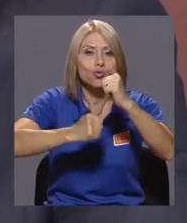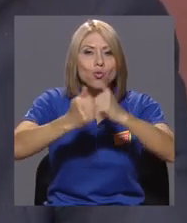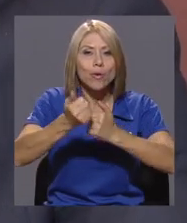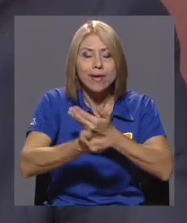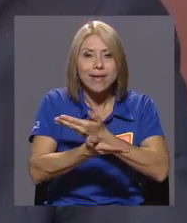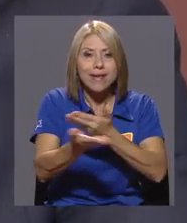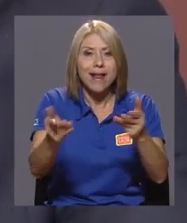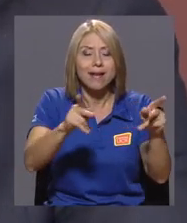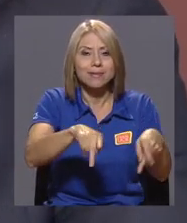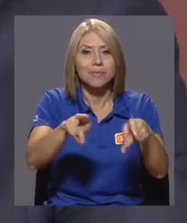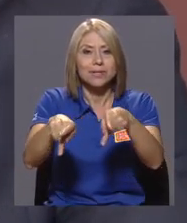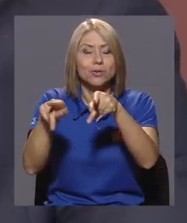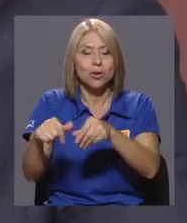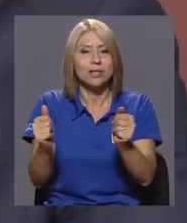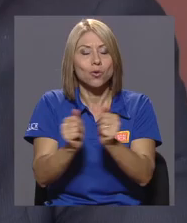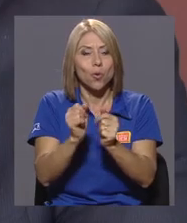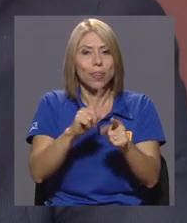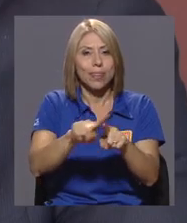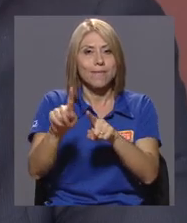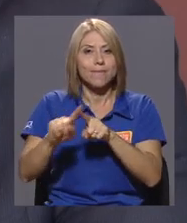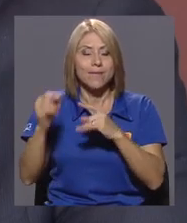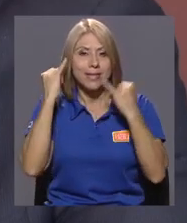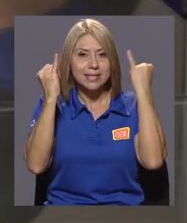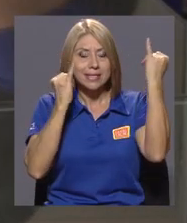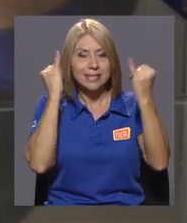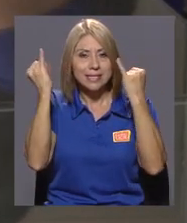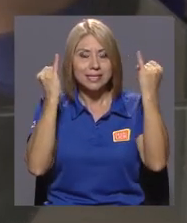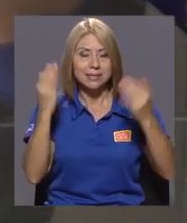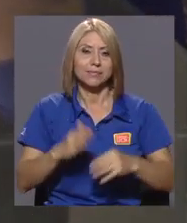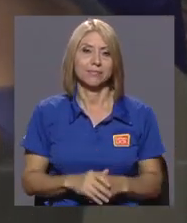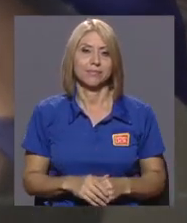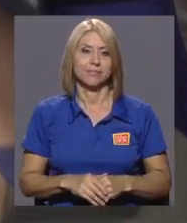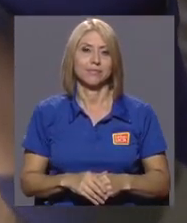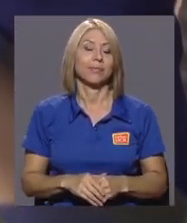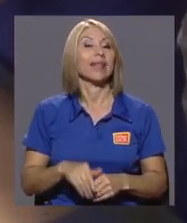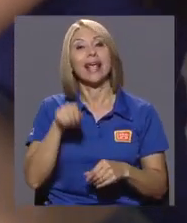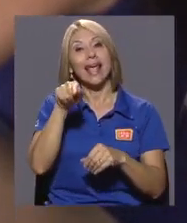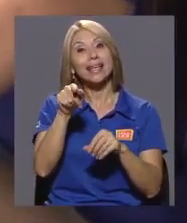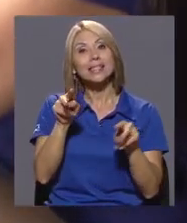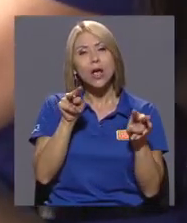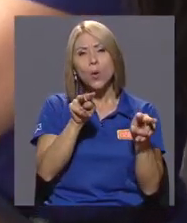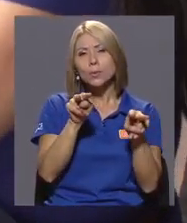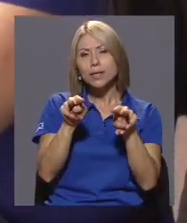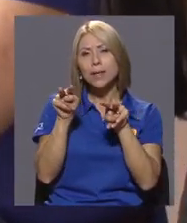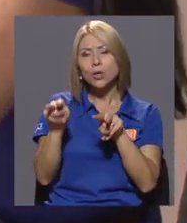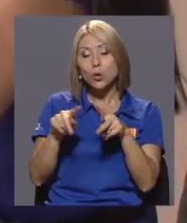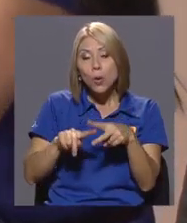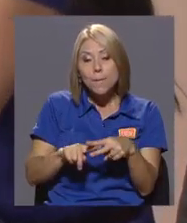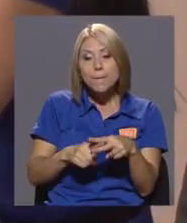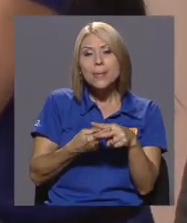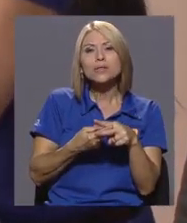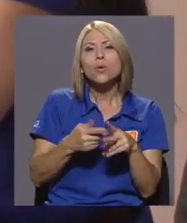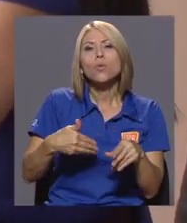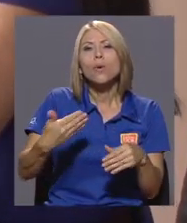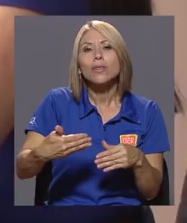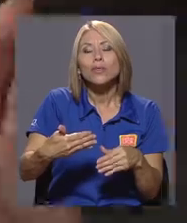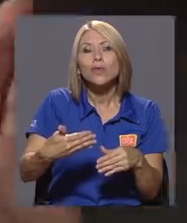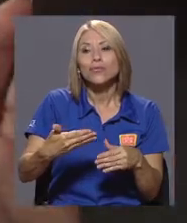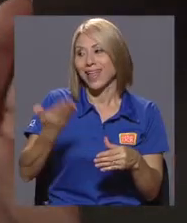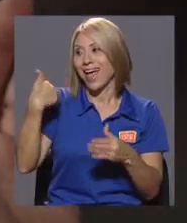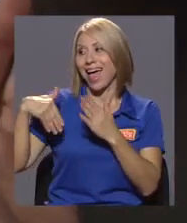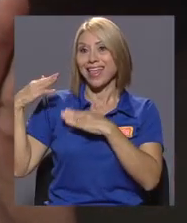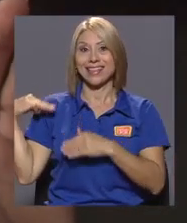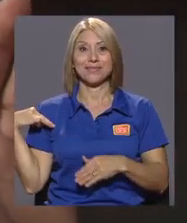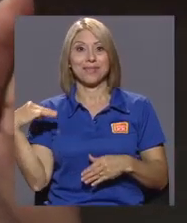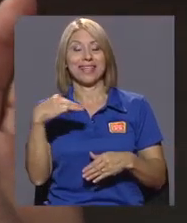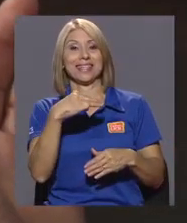las diferentes iniciativas pues están trabajando. El observatorio surgió luego de que el Ministerio de Hacienda le negó